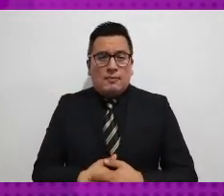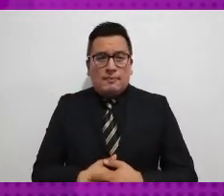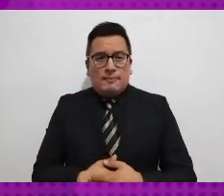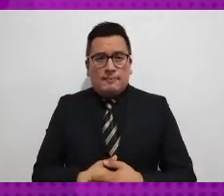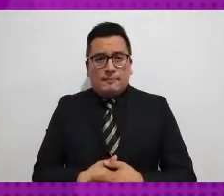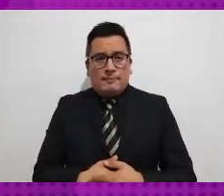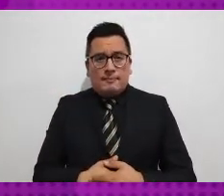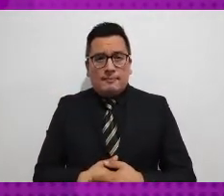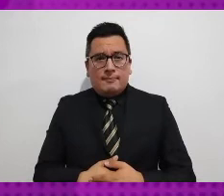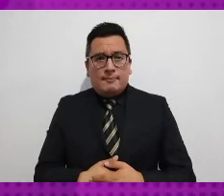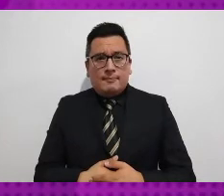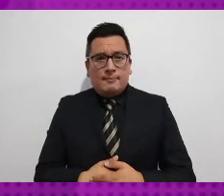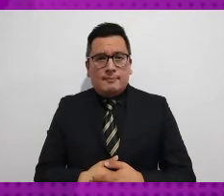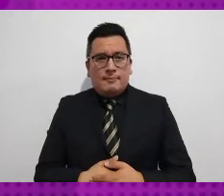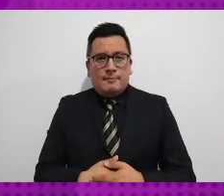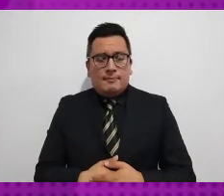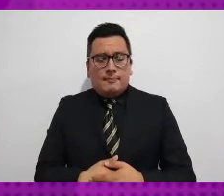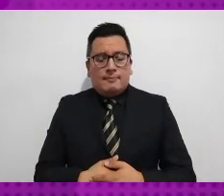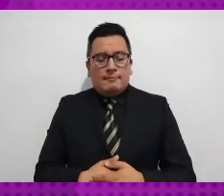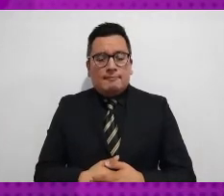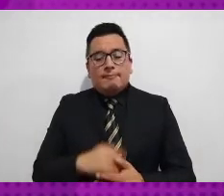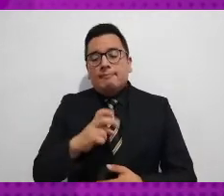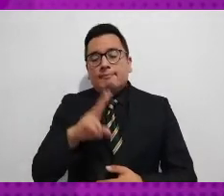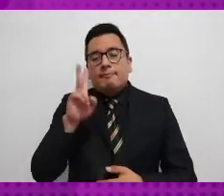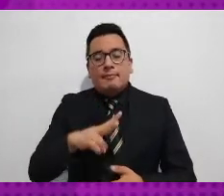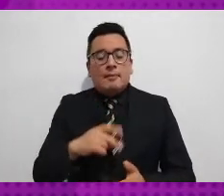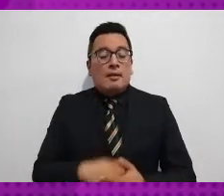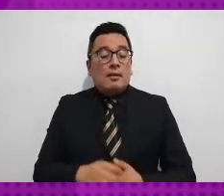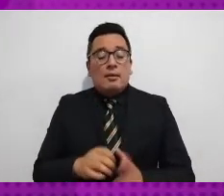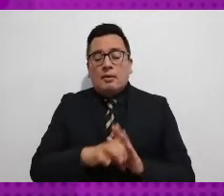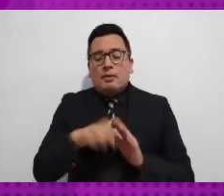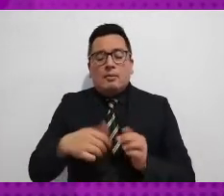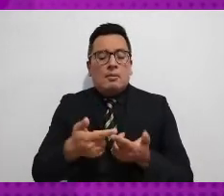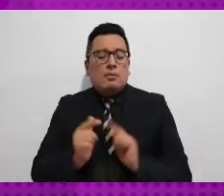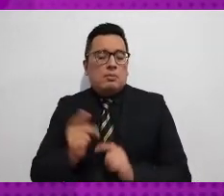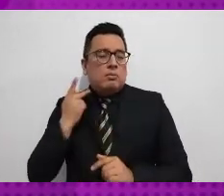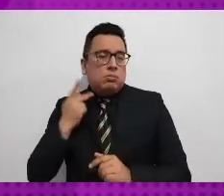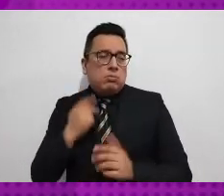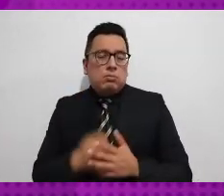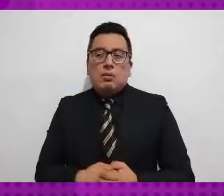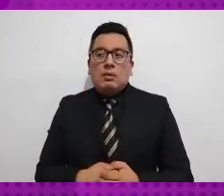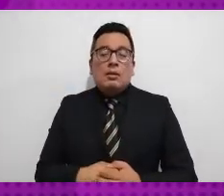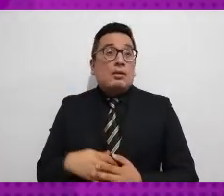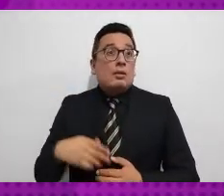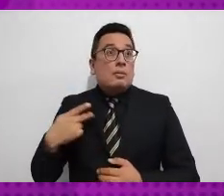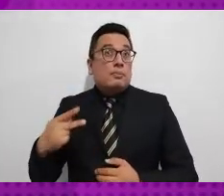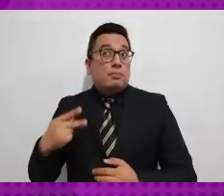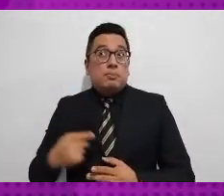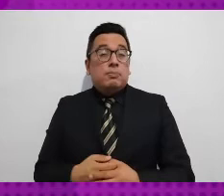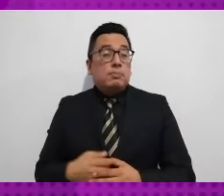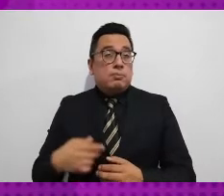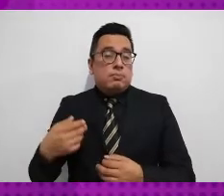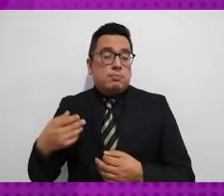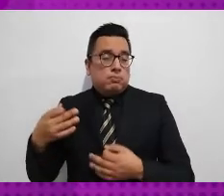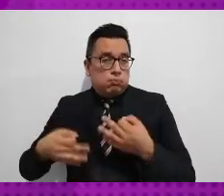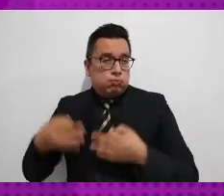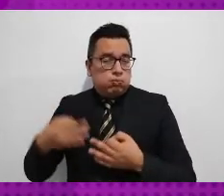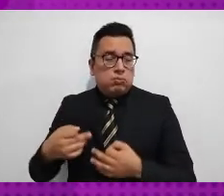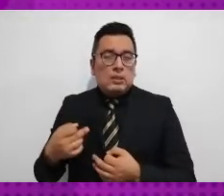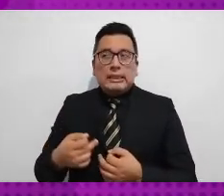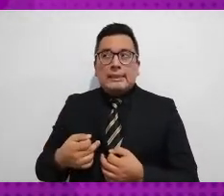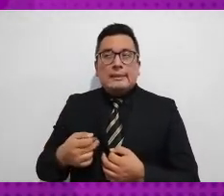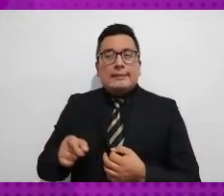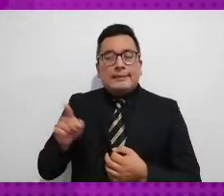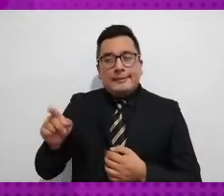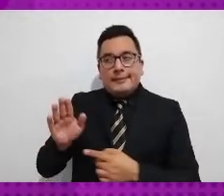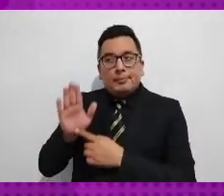de la participación de ellos. Así es. Mira, en el caso de los partidos políticos, la sentencia que te comento les exhortó